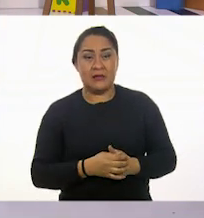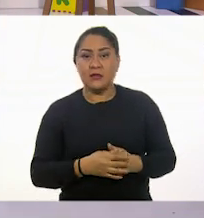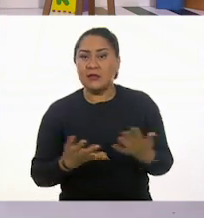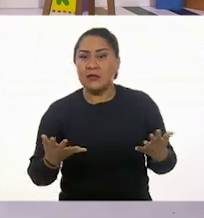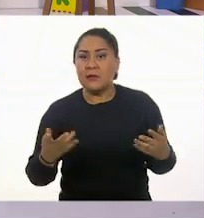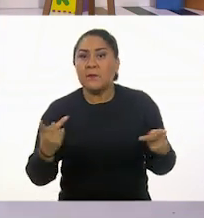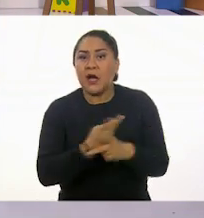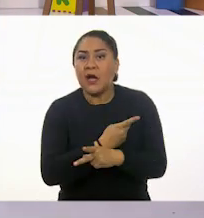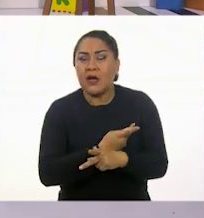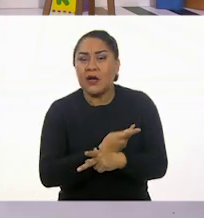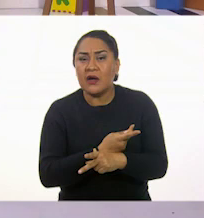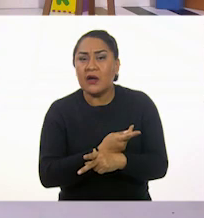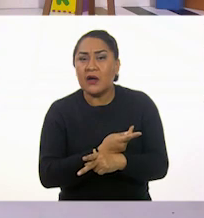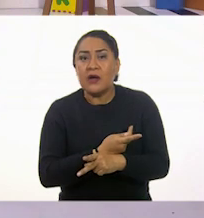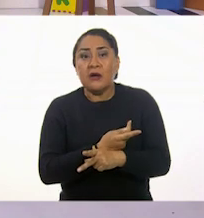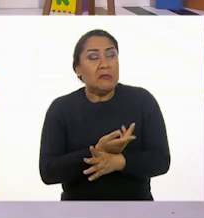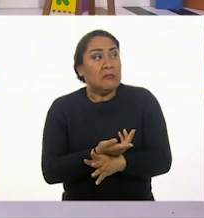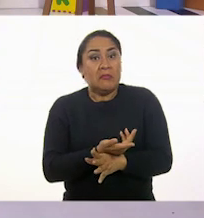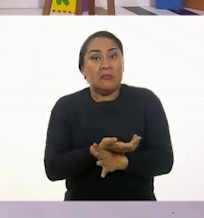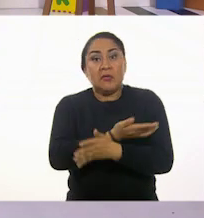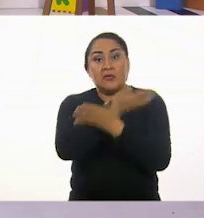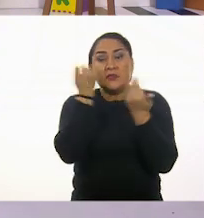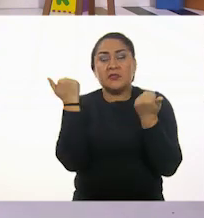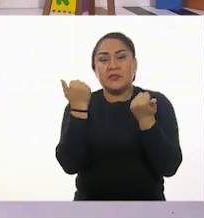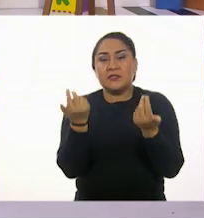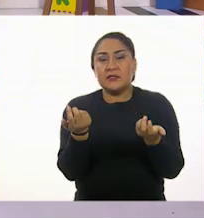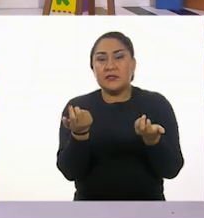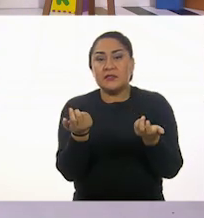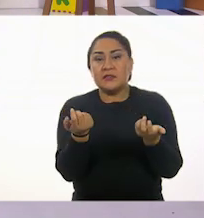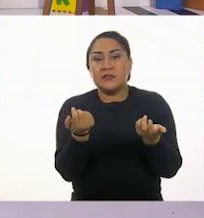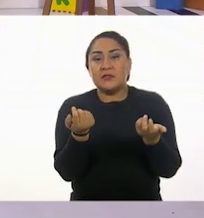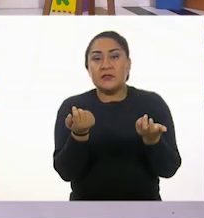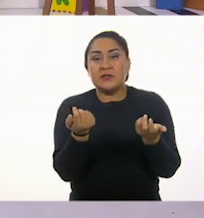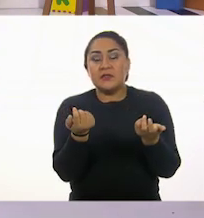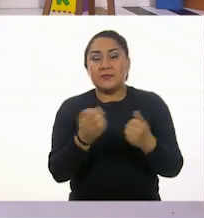Ay, ¿qué le pasa? No lo sé.